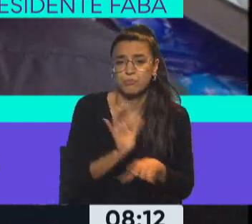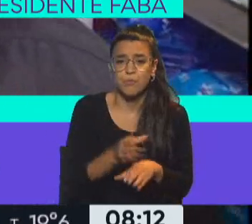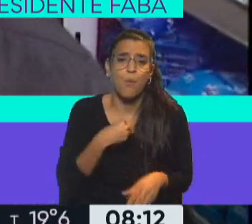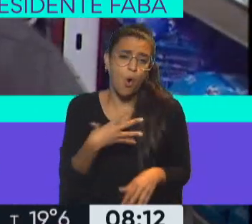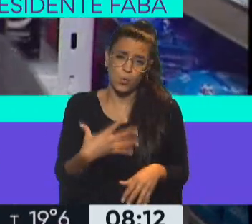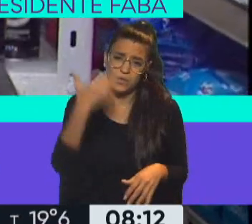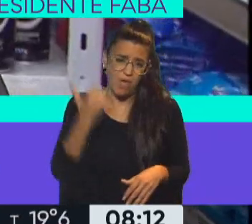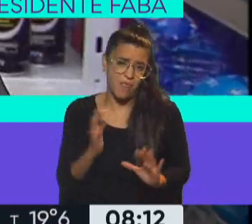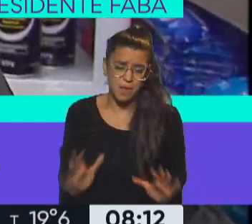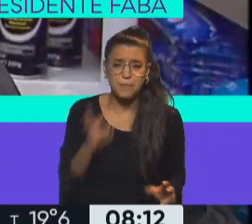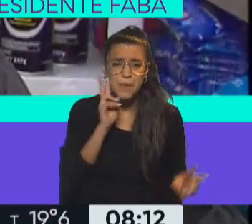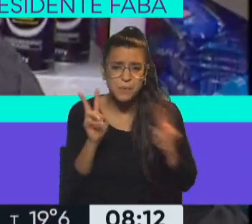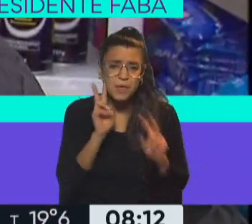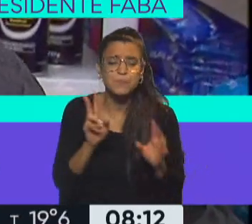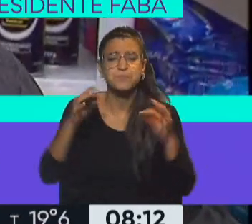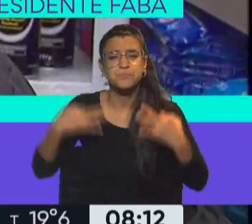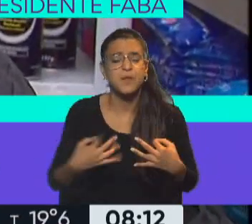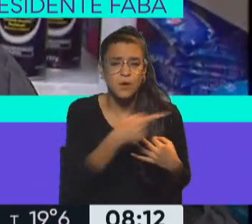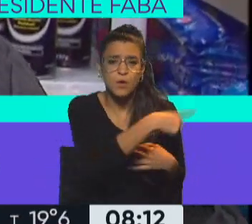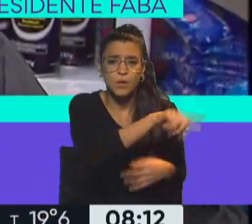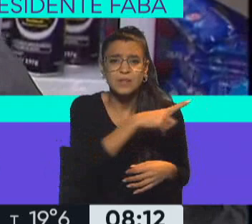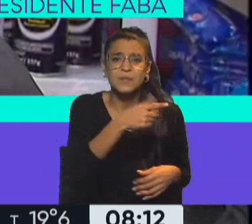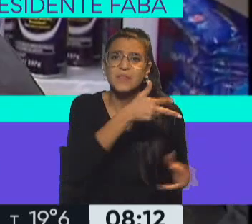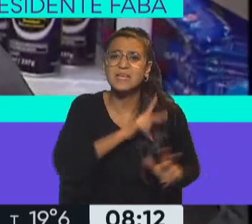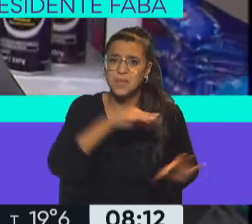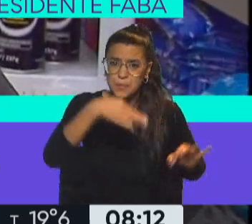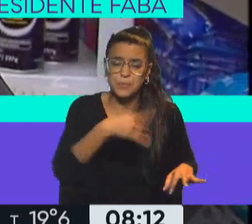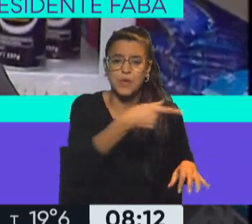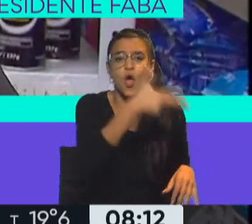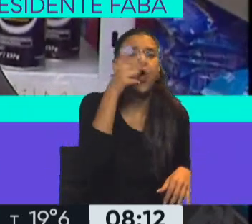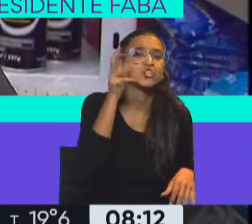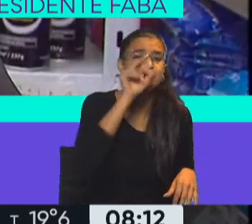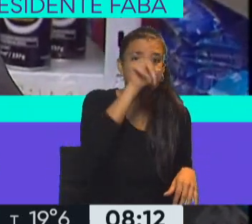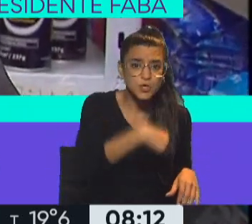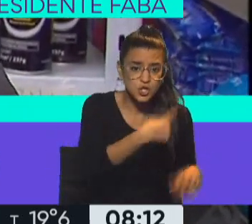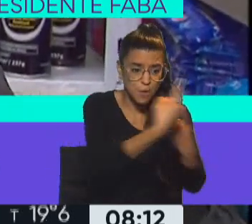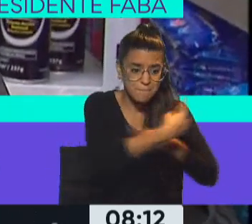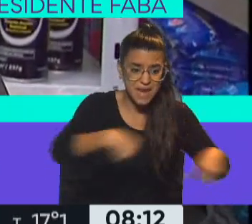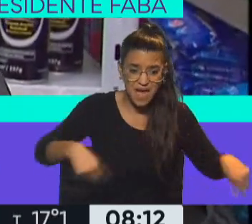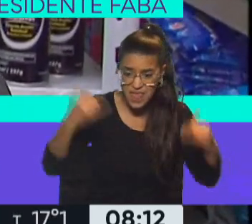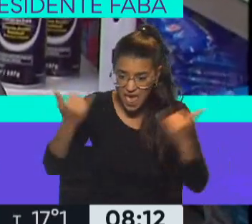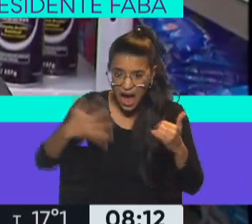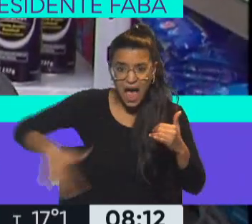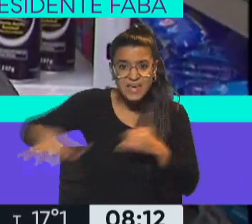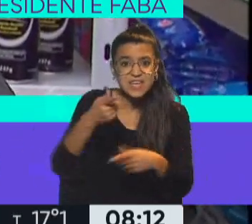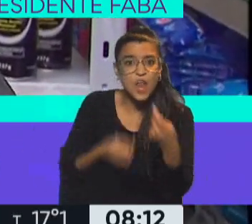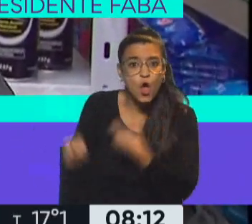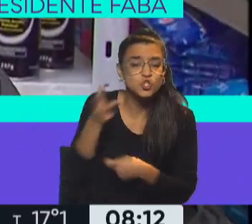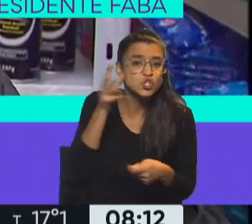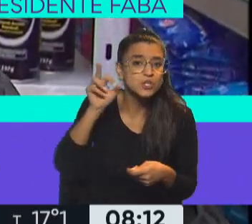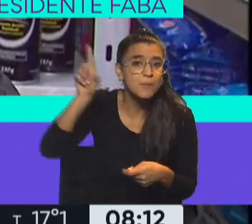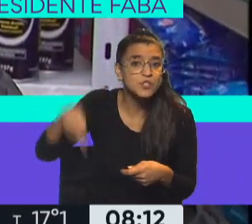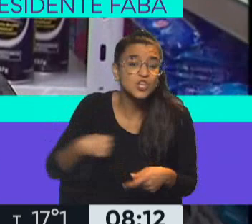voluntad y bien lo decía usted nosotros hemos tras la vista el 80 por ciento de la mercadería que tenemos en nuestros negocios nos